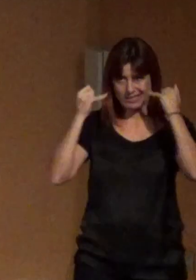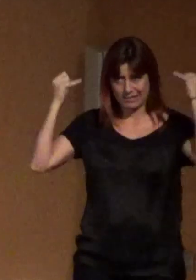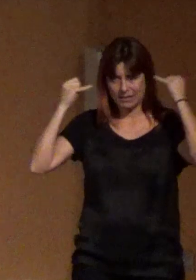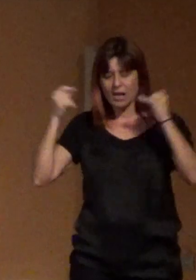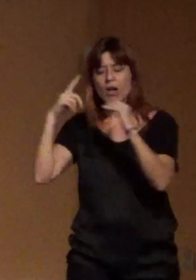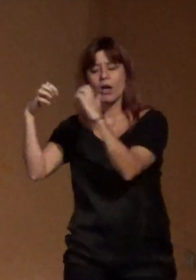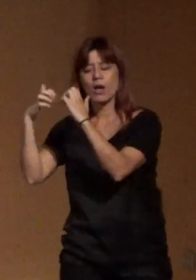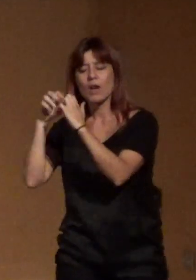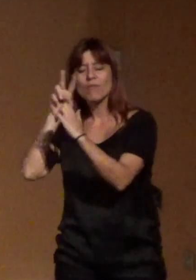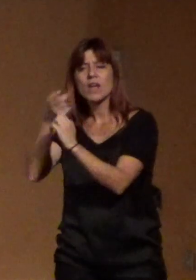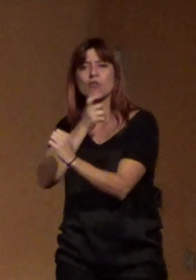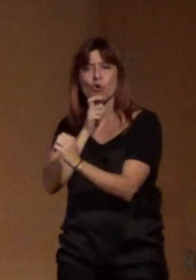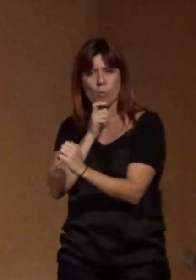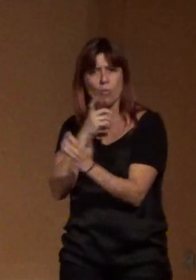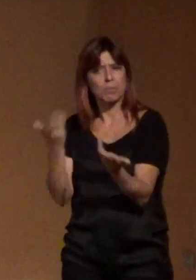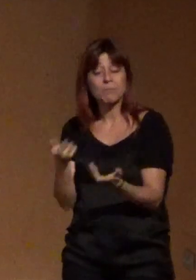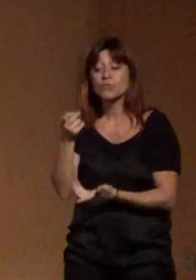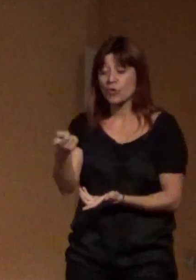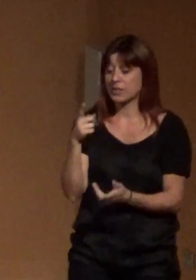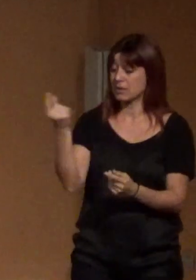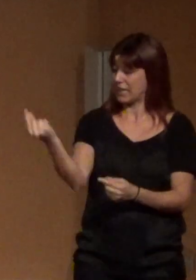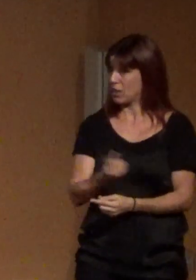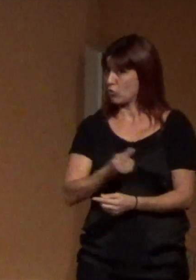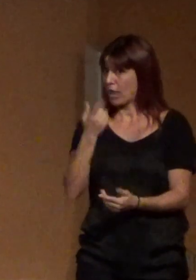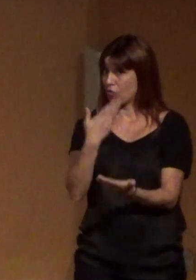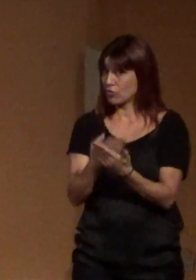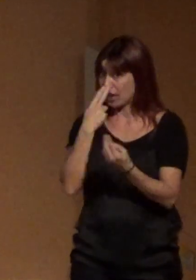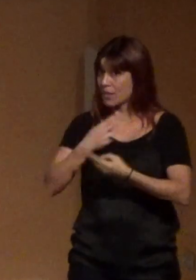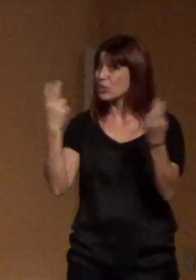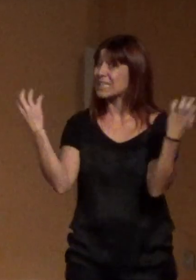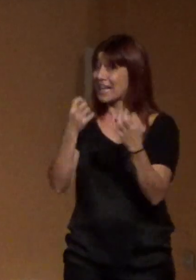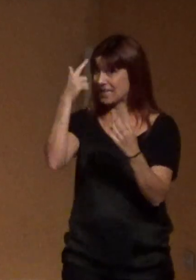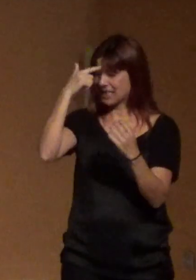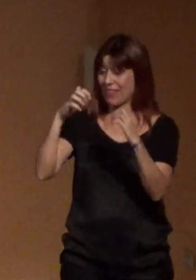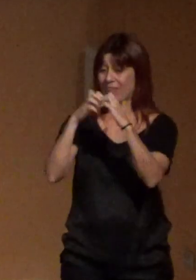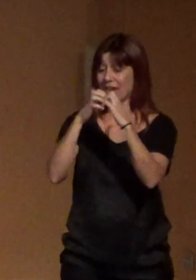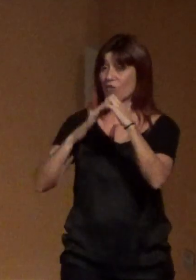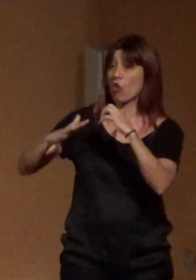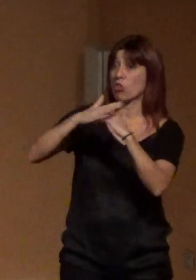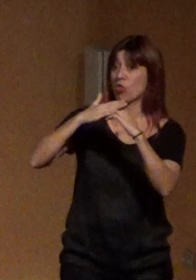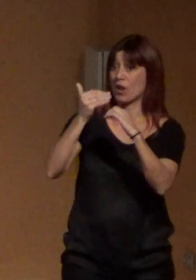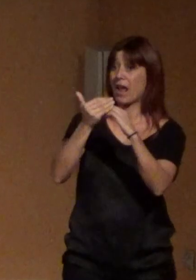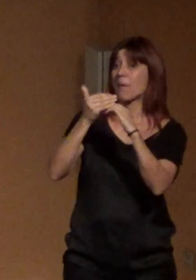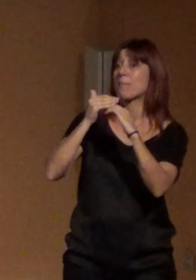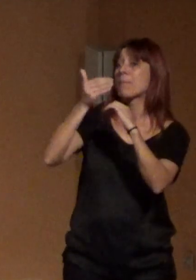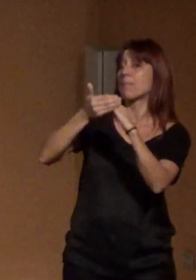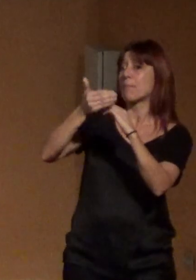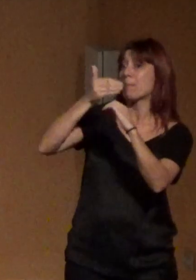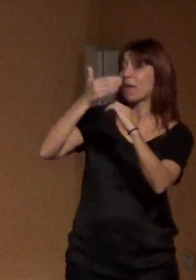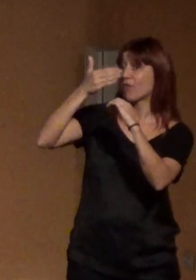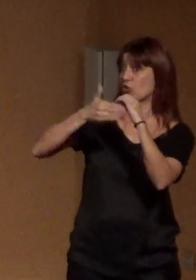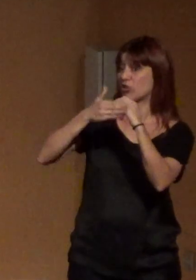sería cuestión de estar varias horas hablando, será una disfunción de la corteza prefrontal y de los ganglios basales. Lo que decíamos, la